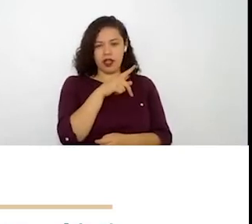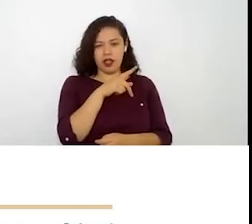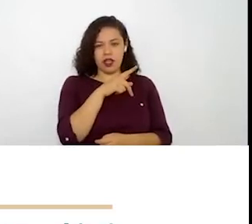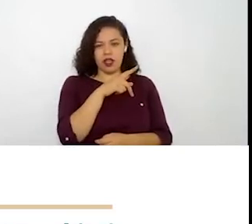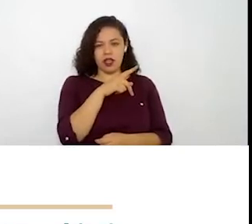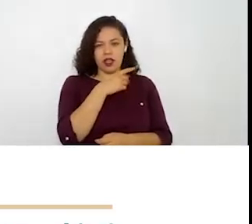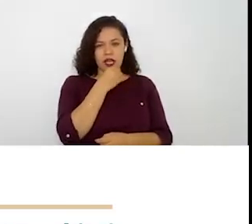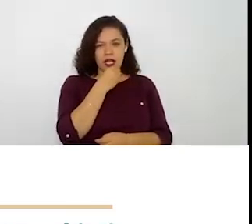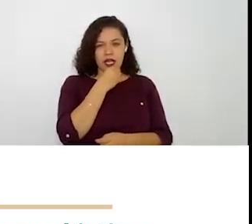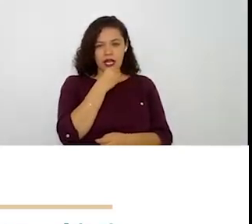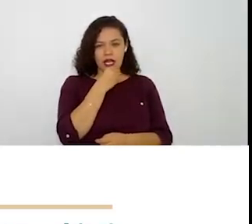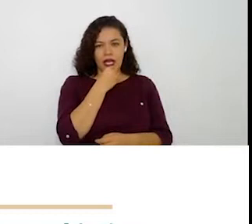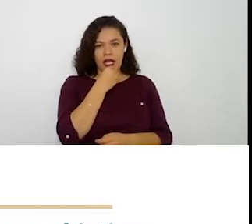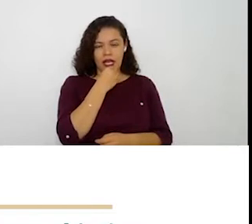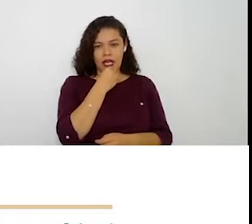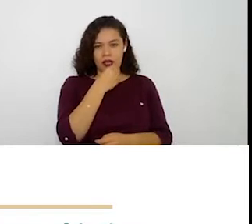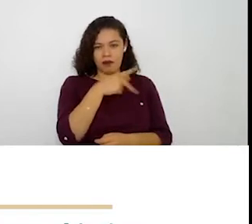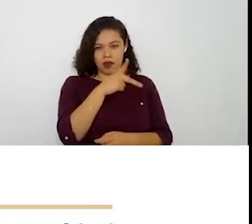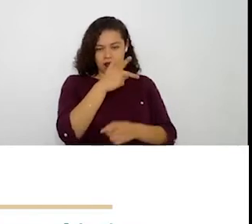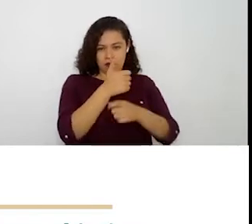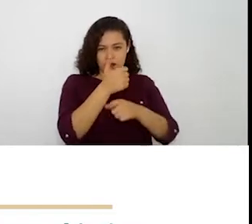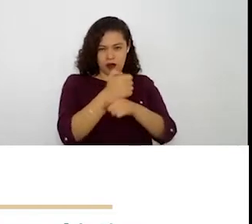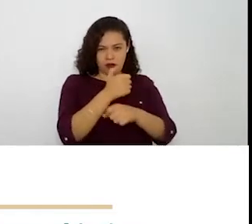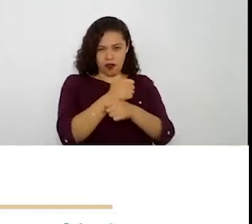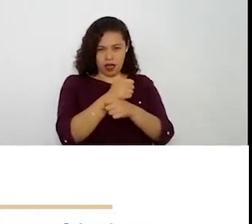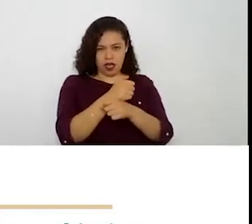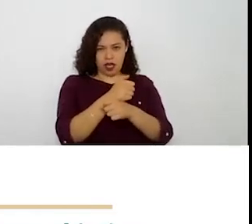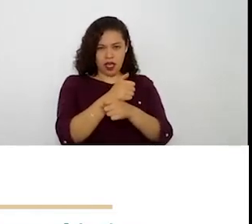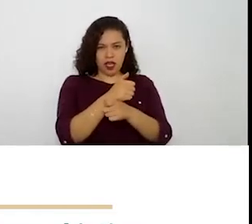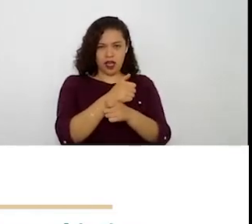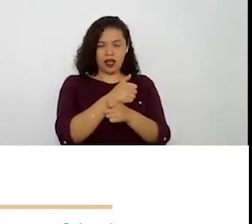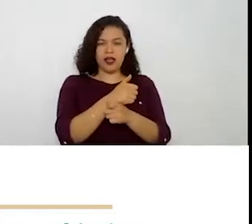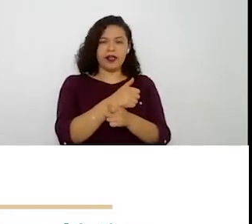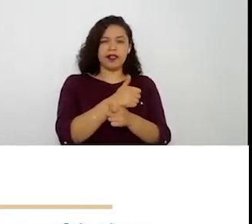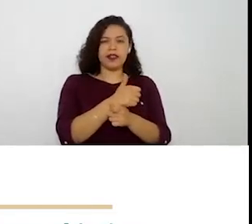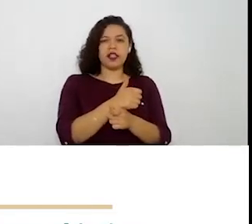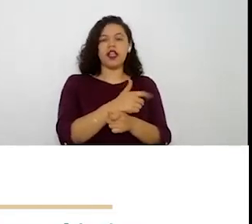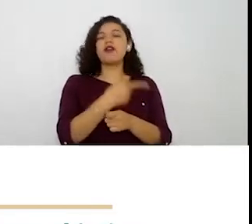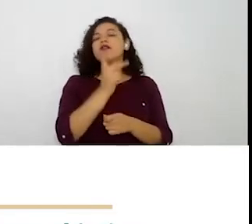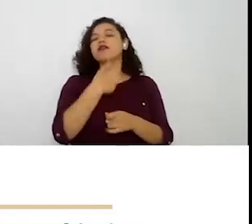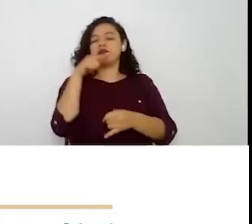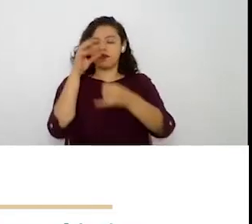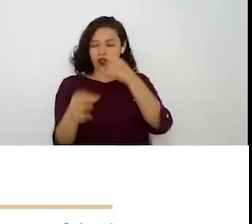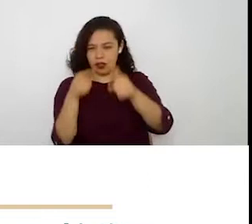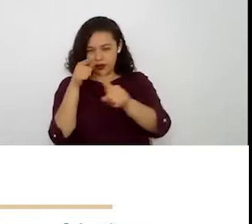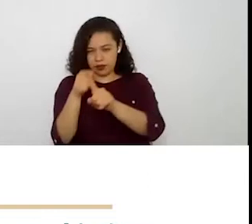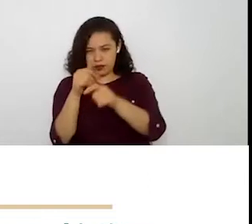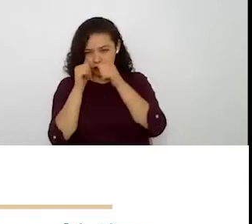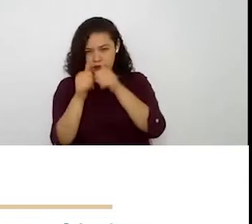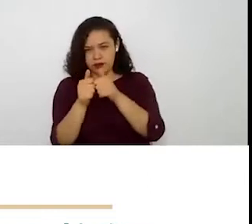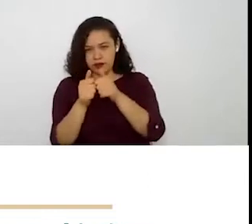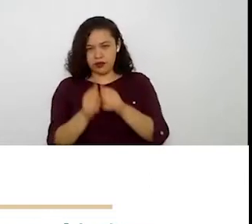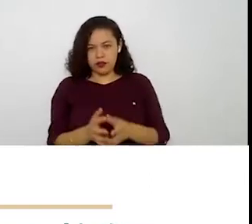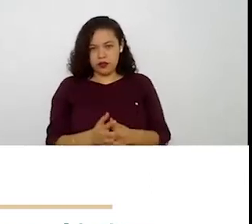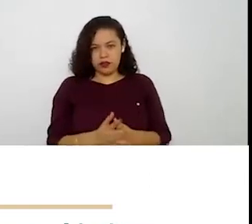como de nivel primaria y nuestro servicio es precisamente la atención final es de